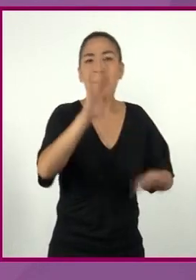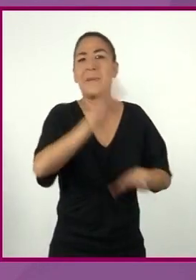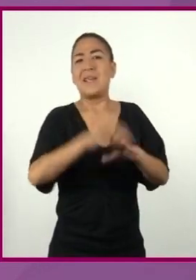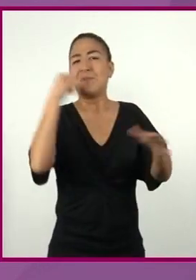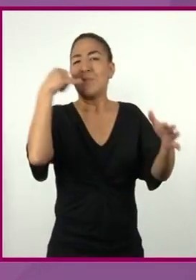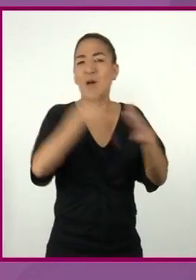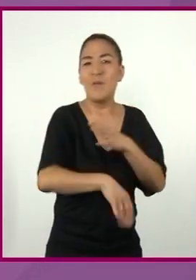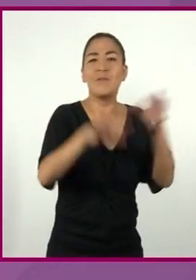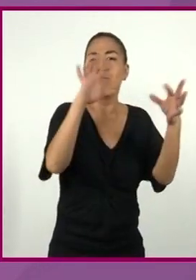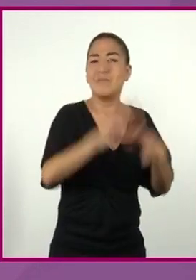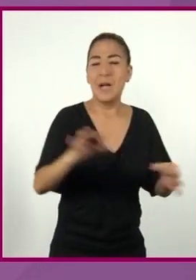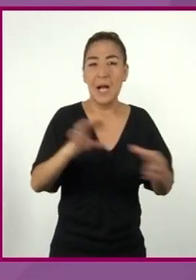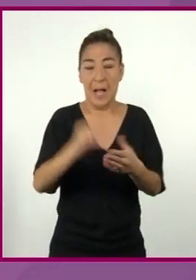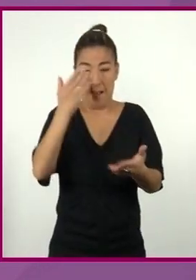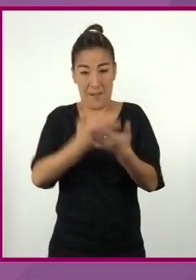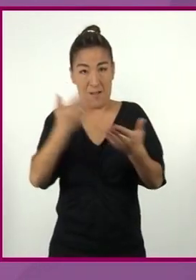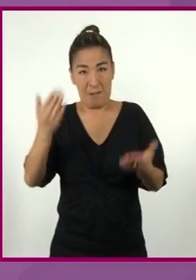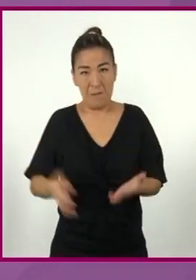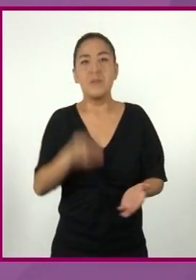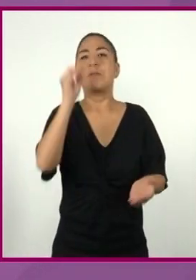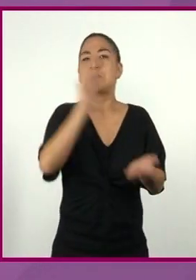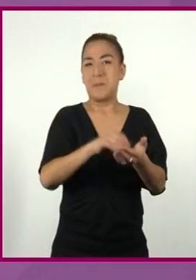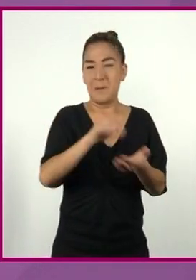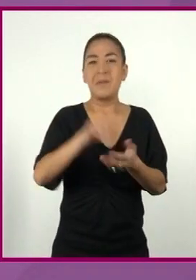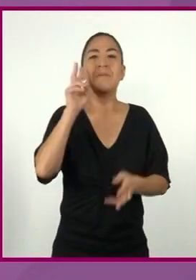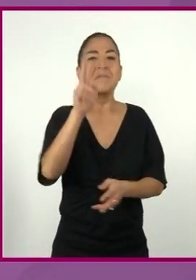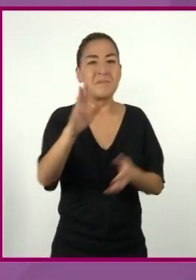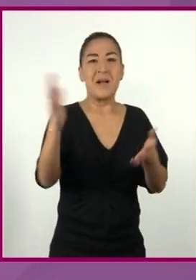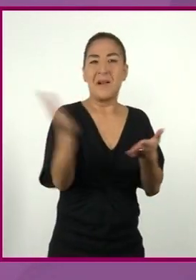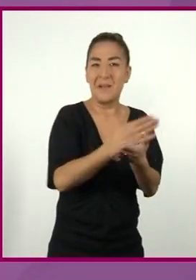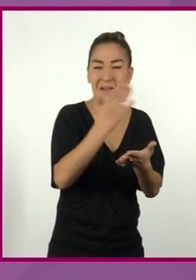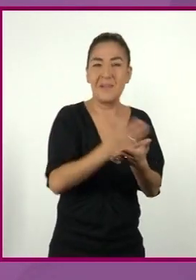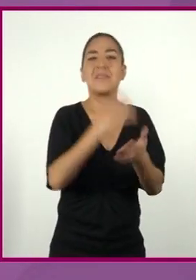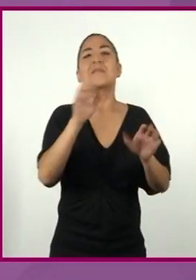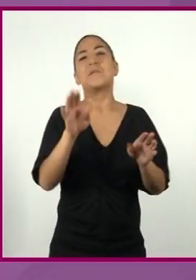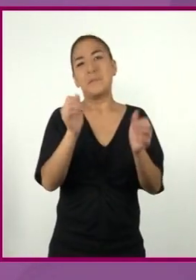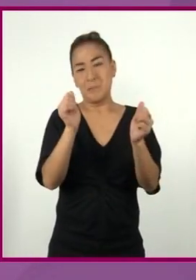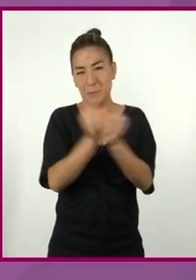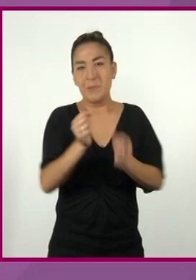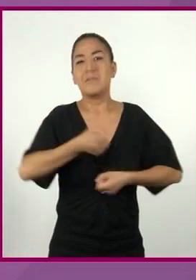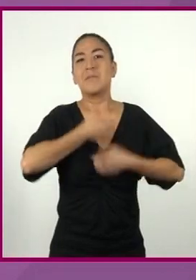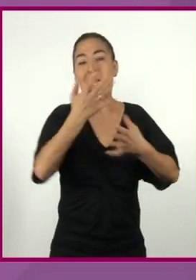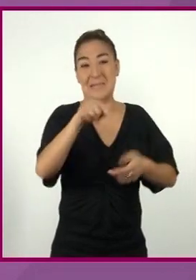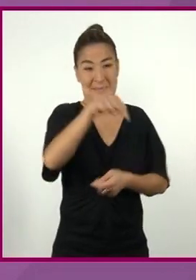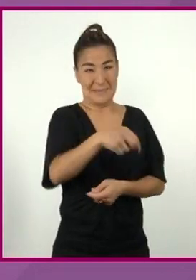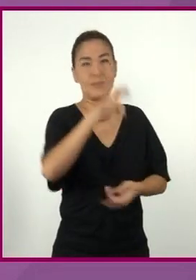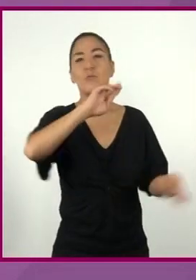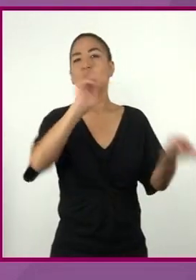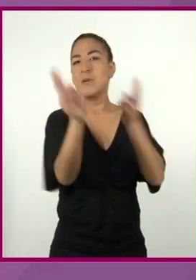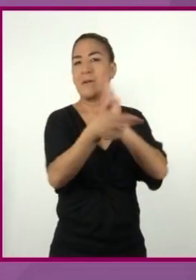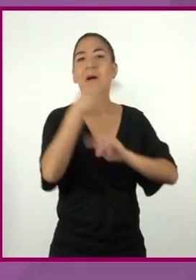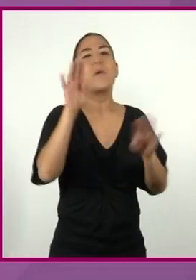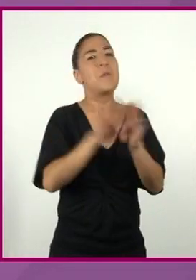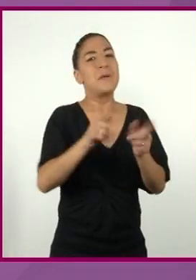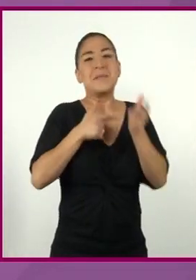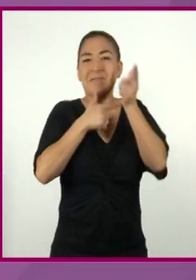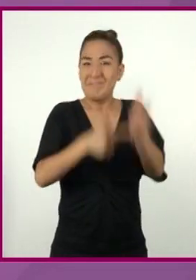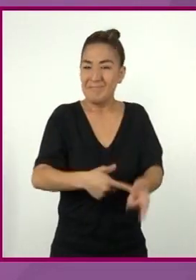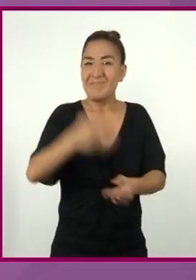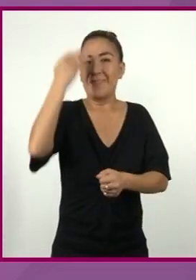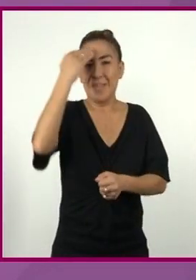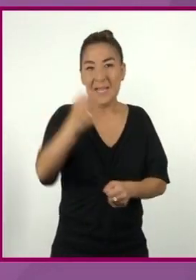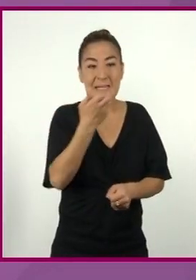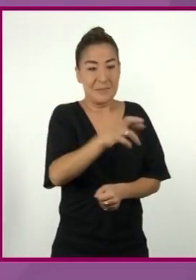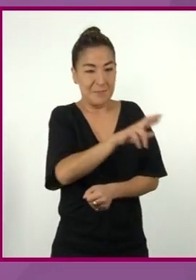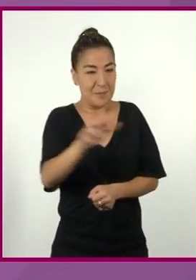sus poemas que hasta hoy los seguimos escuchando, leyendo, declamando, porque son universales y trascienden el tiempo, porque reconocemos